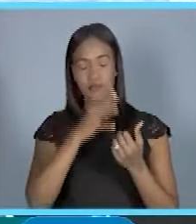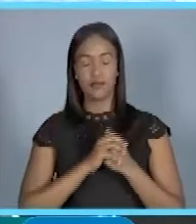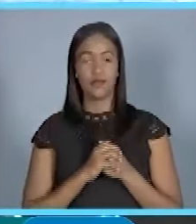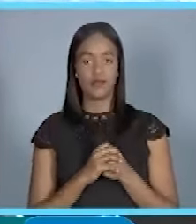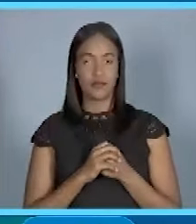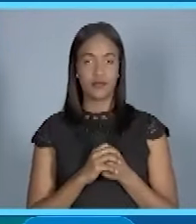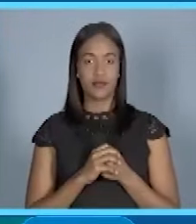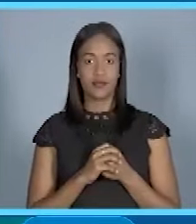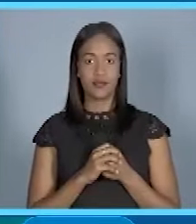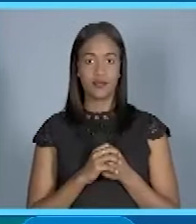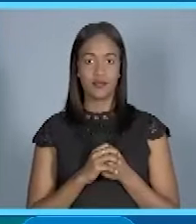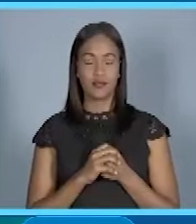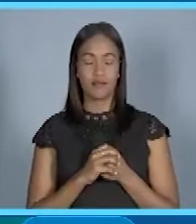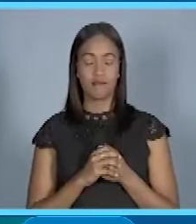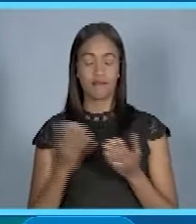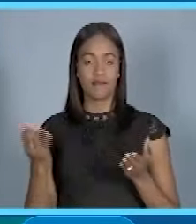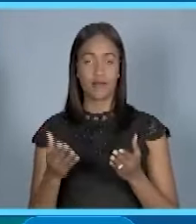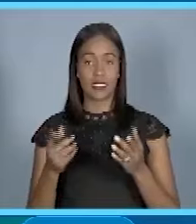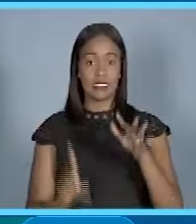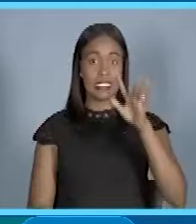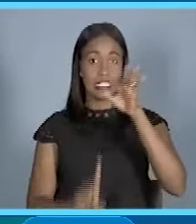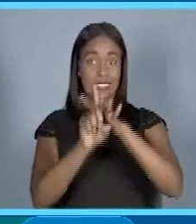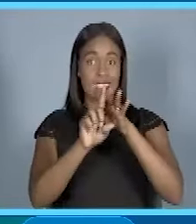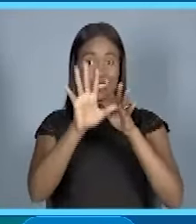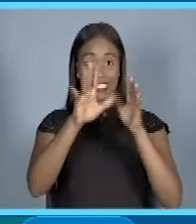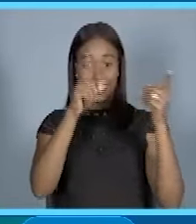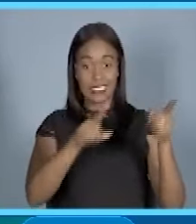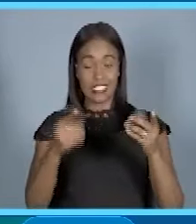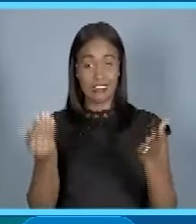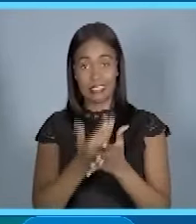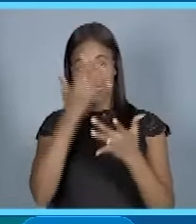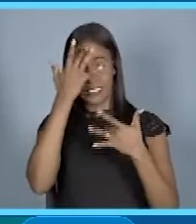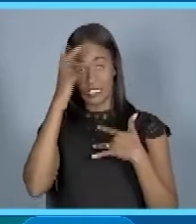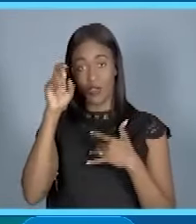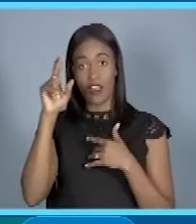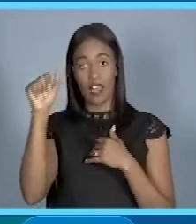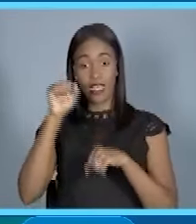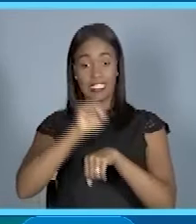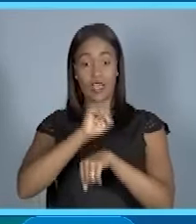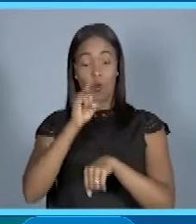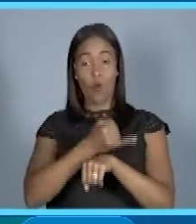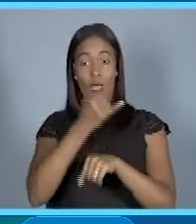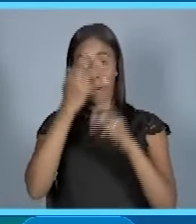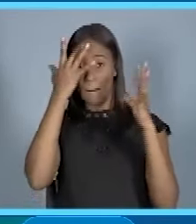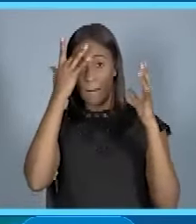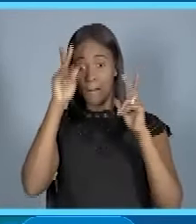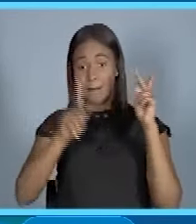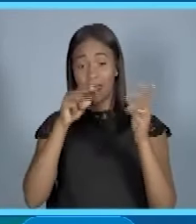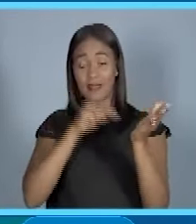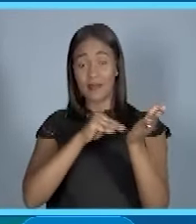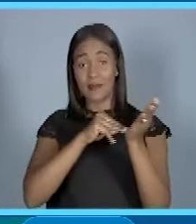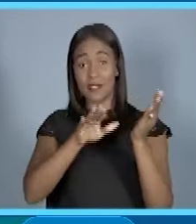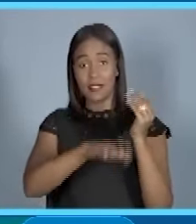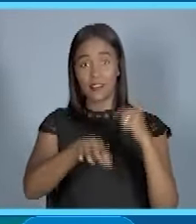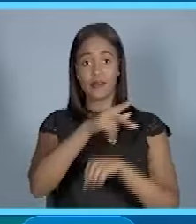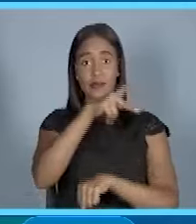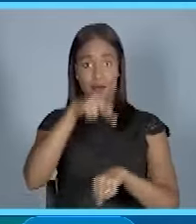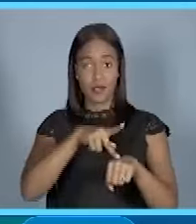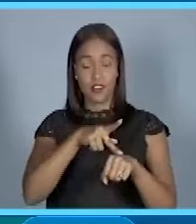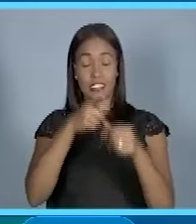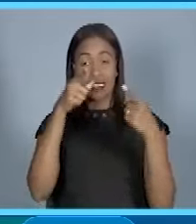Noticias. Señores, y la aparición de cinco casos de cólera en San Juan preocupa a directivos del Colegio Médico Dominicano en esa provincia,